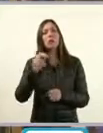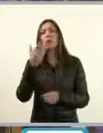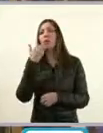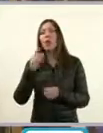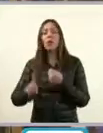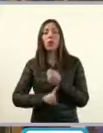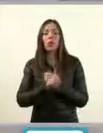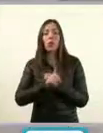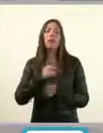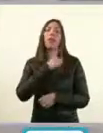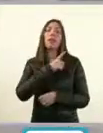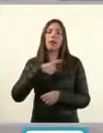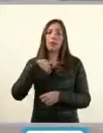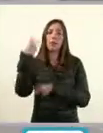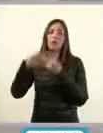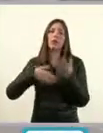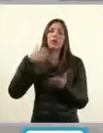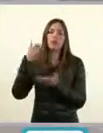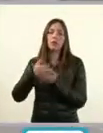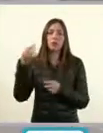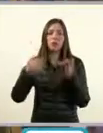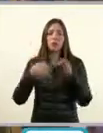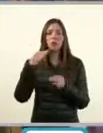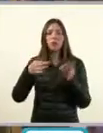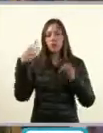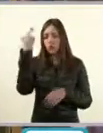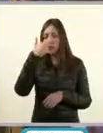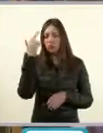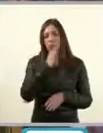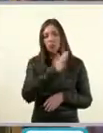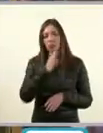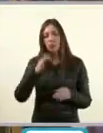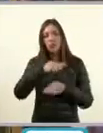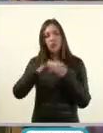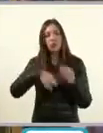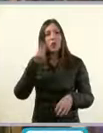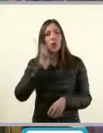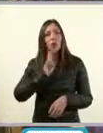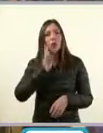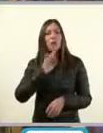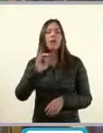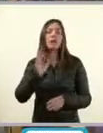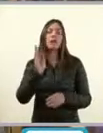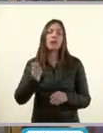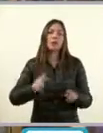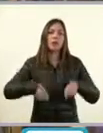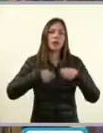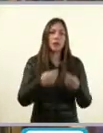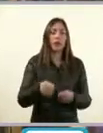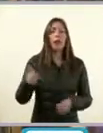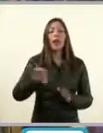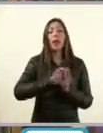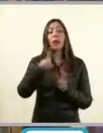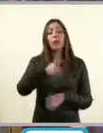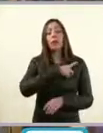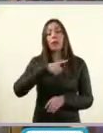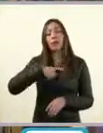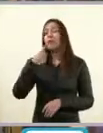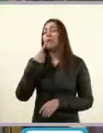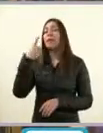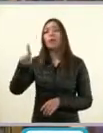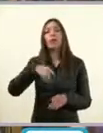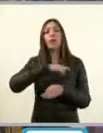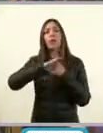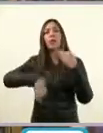la declaratoria de un juez. Claro. Sí, claro. Tú tienes que demandar, por ejemplo, en ese tipo de procedimientos, ¿a quién demandas? ¿A quién